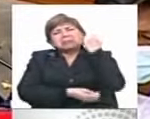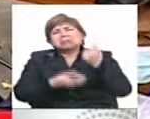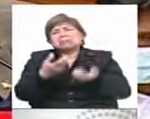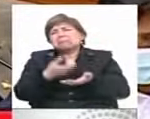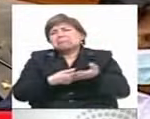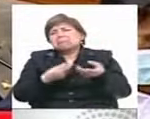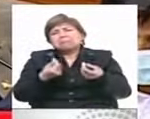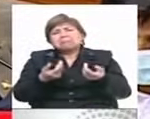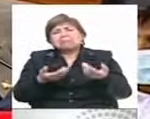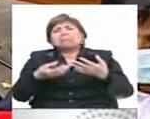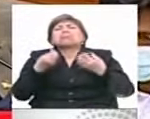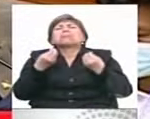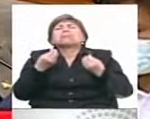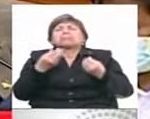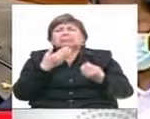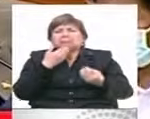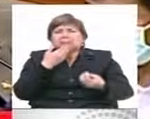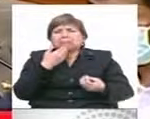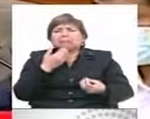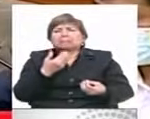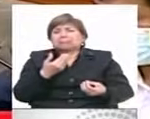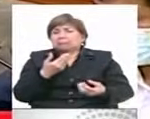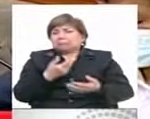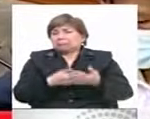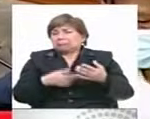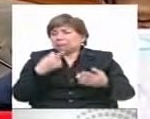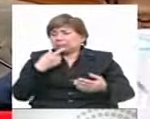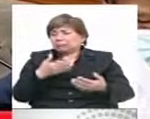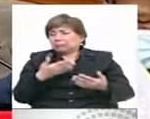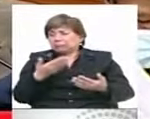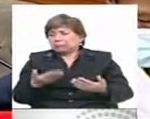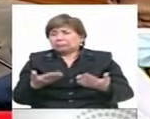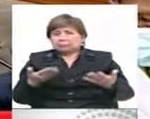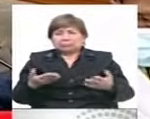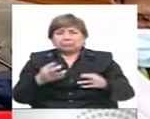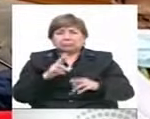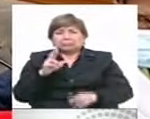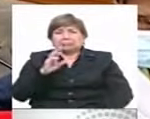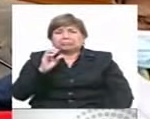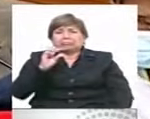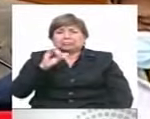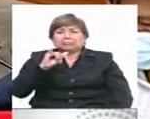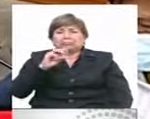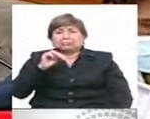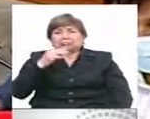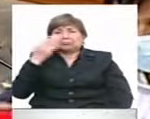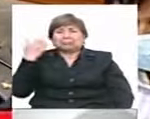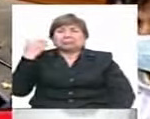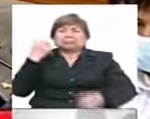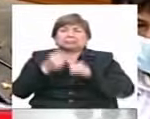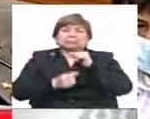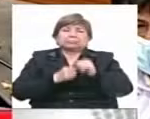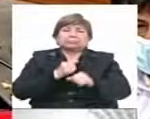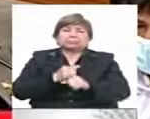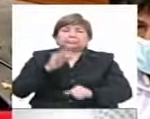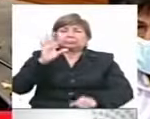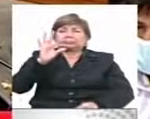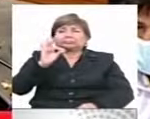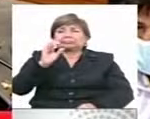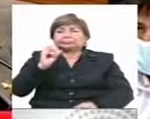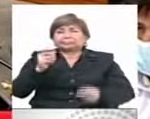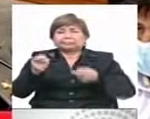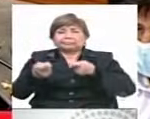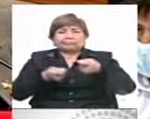miseria, pero ¿quién ha generado? ¿Acaso no ha sido pues este régimen que ha venido desde el año 90 hasta hoy